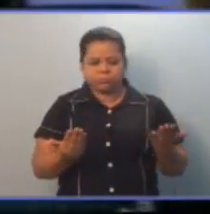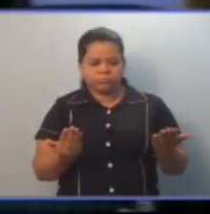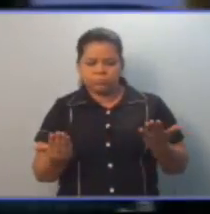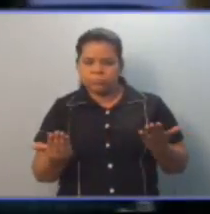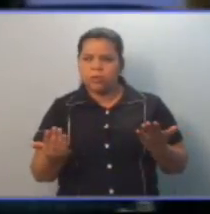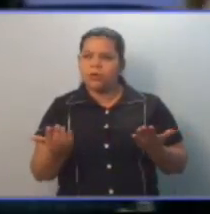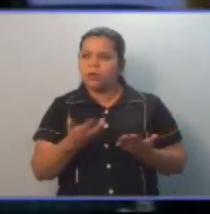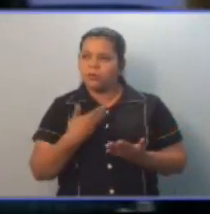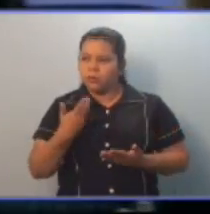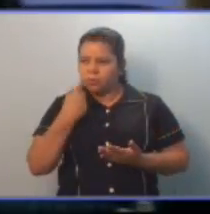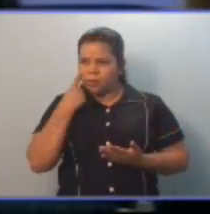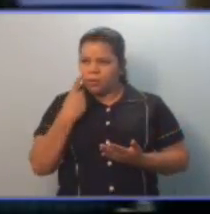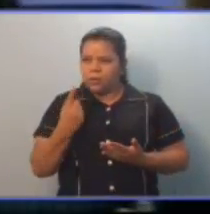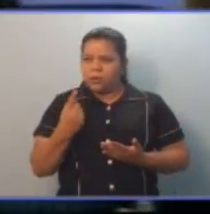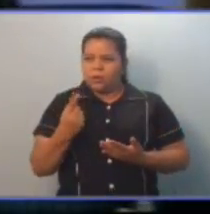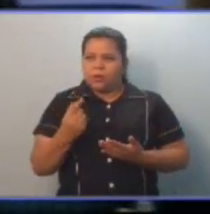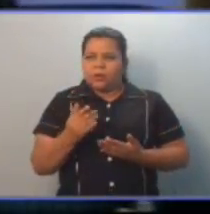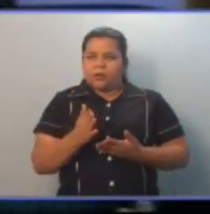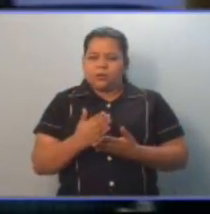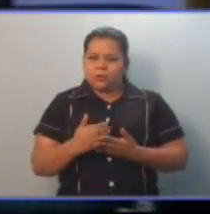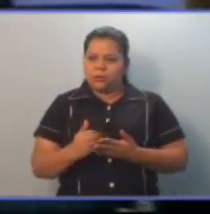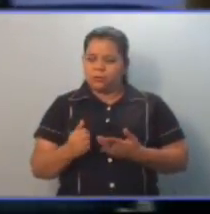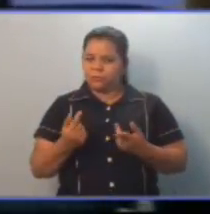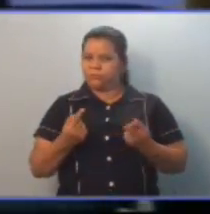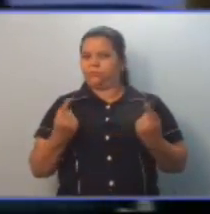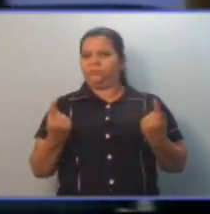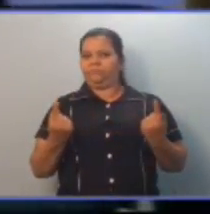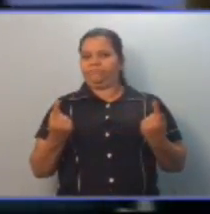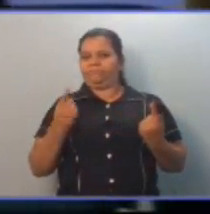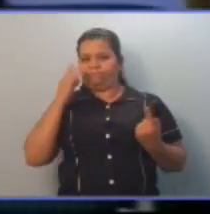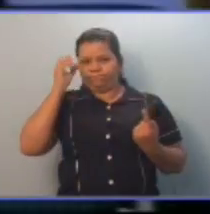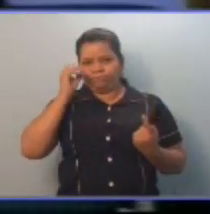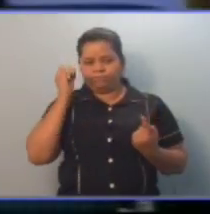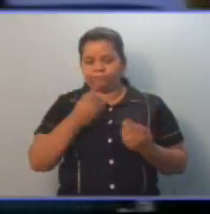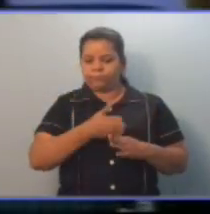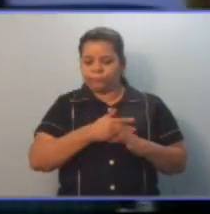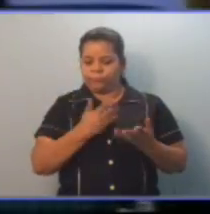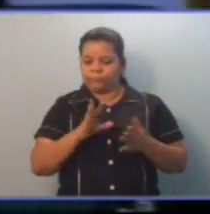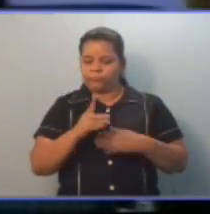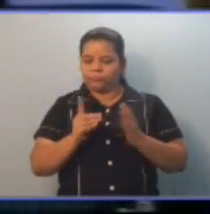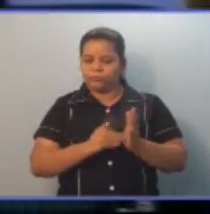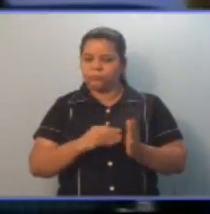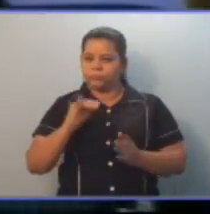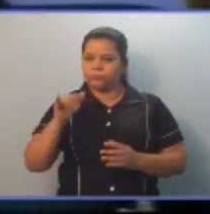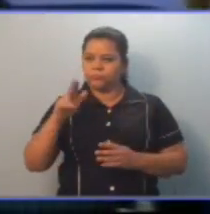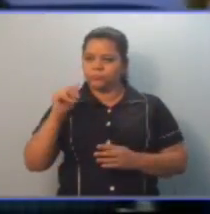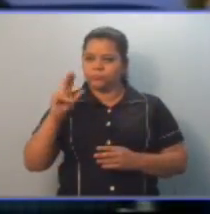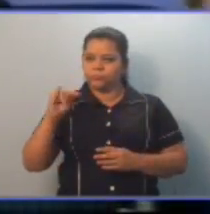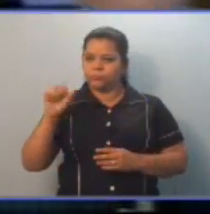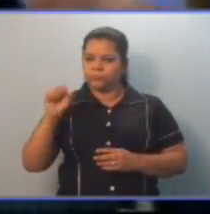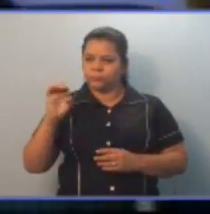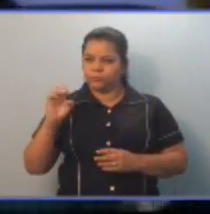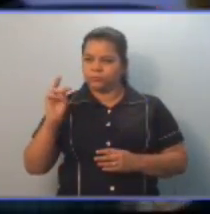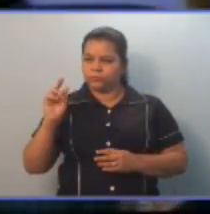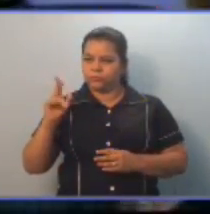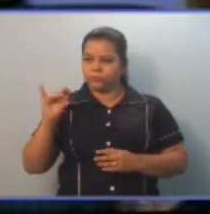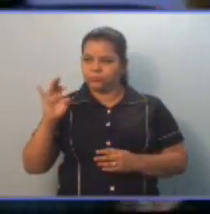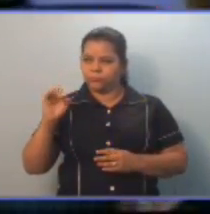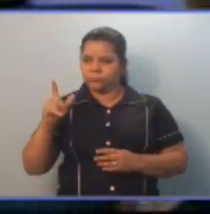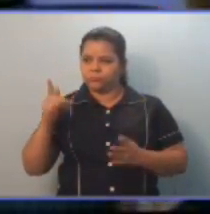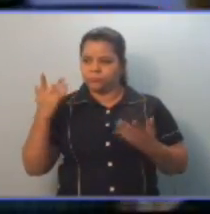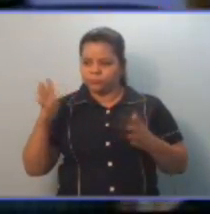parte, se sale de lo que es la disposición a la cual le dio lectura el diputado Juan José Martel, por cuanto se